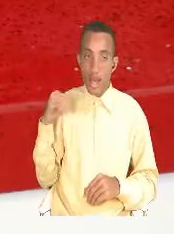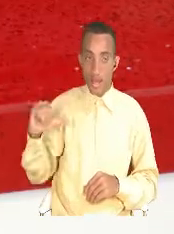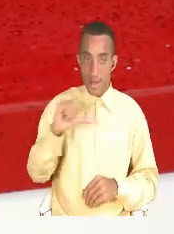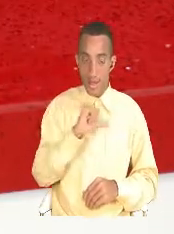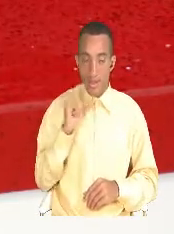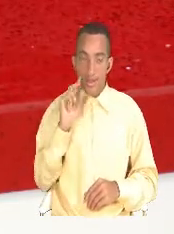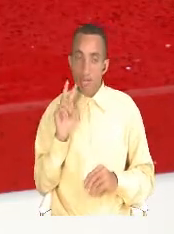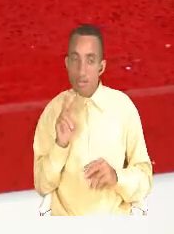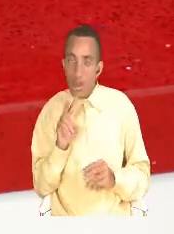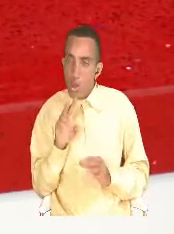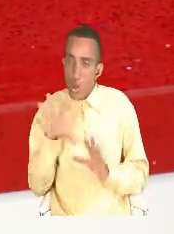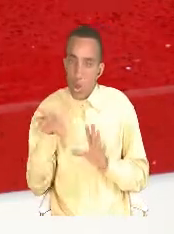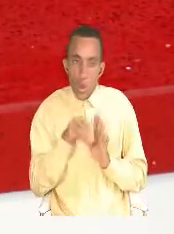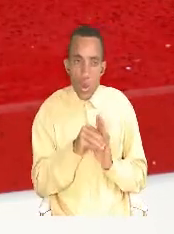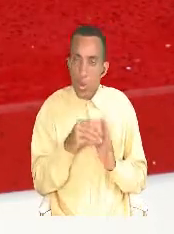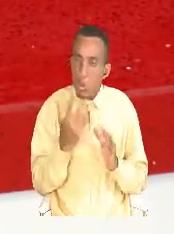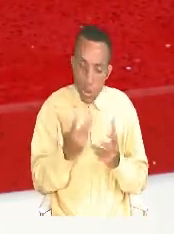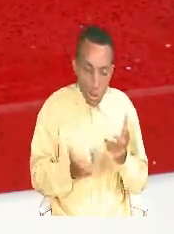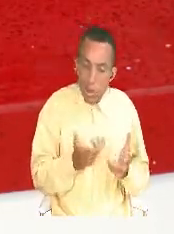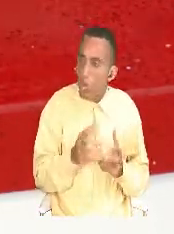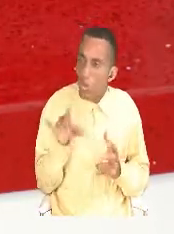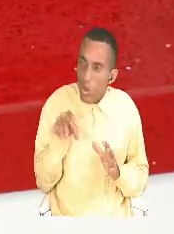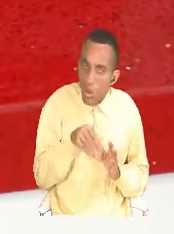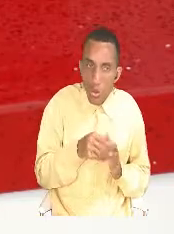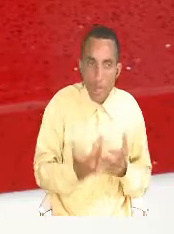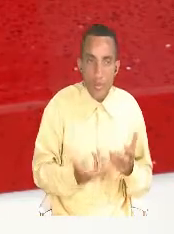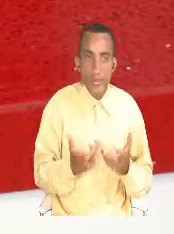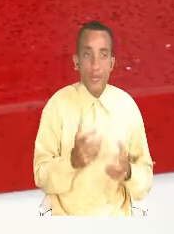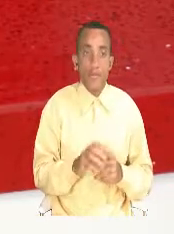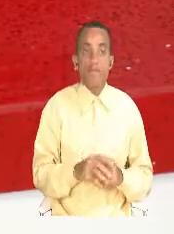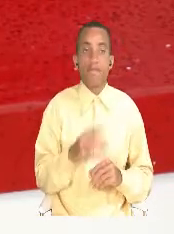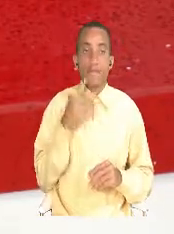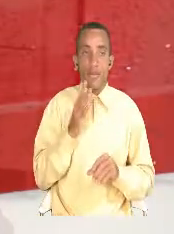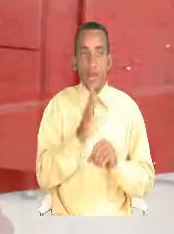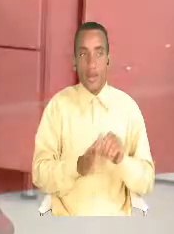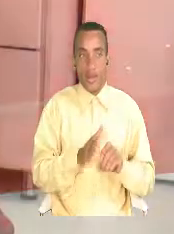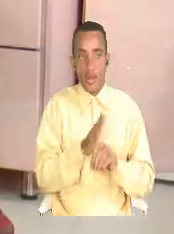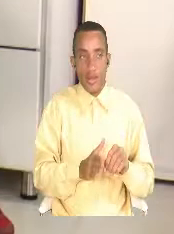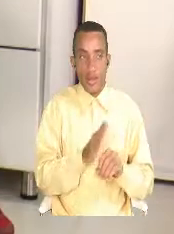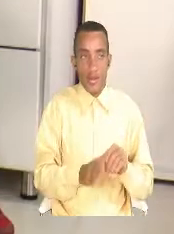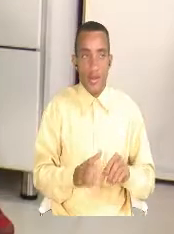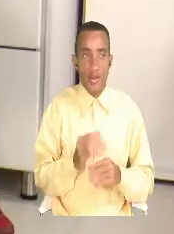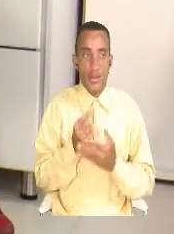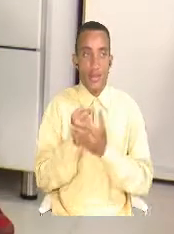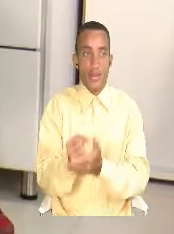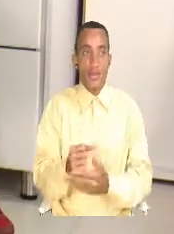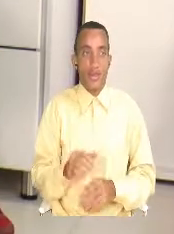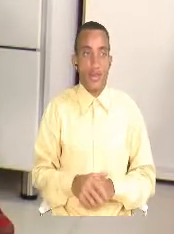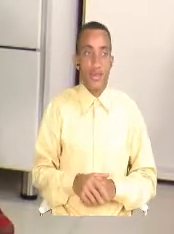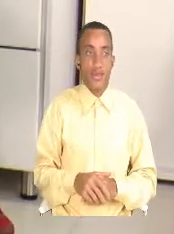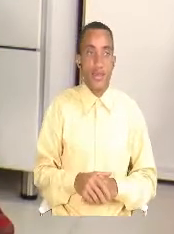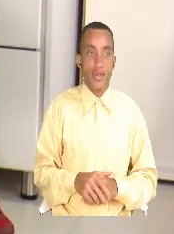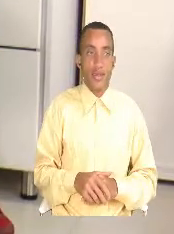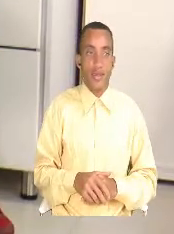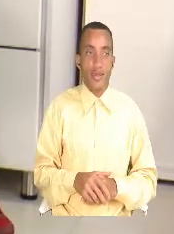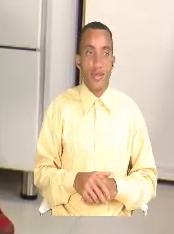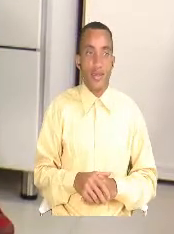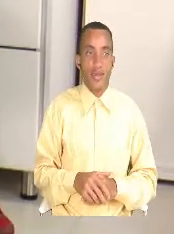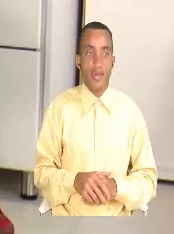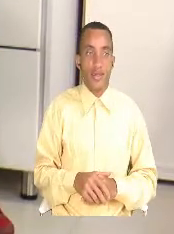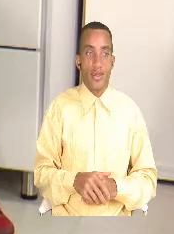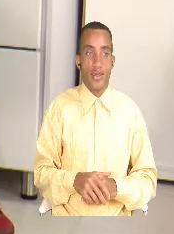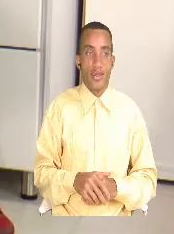a prender acá este fogón. Sí. Yo voy a hacer acá el corte y tú me ayudas con una, ¿sí? Claro, claro. Entonces, la idea